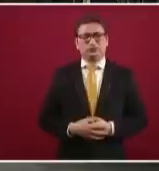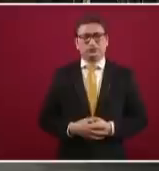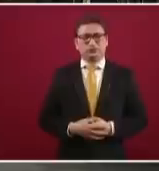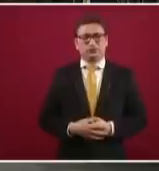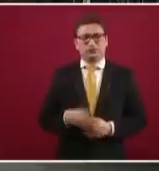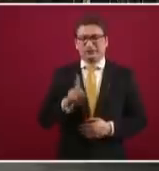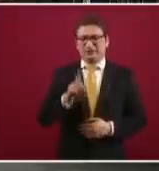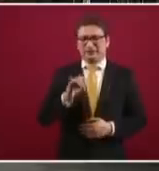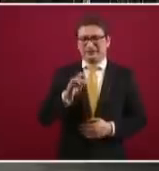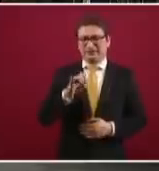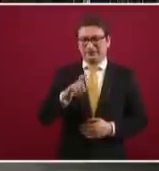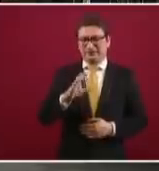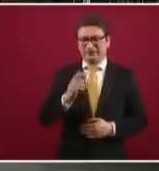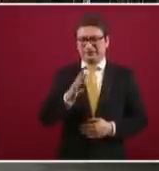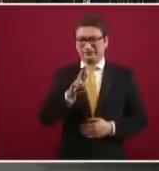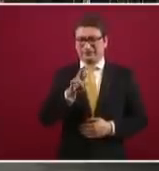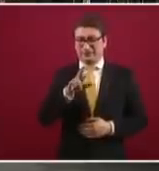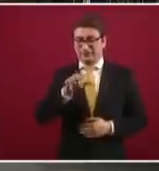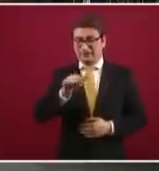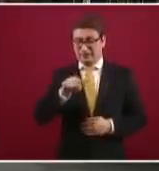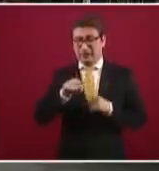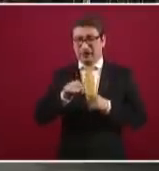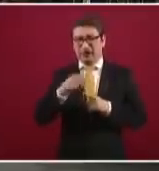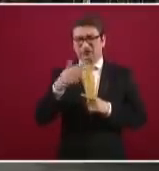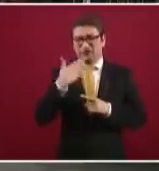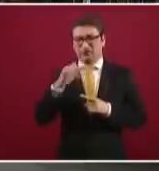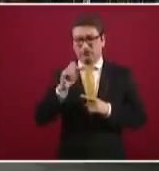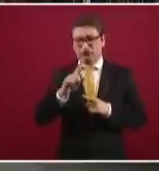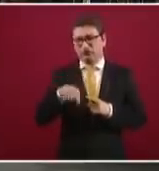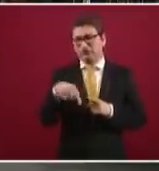de Daniel Cabrera, que es el más famoso?